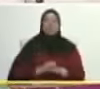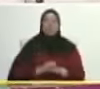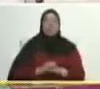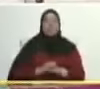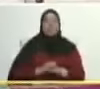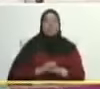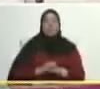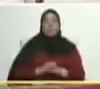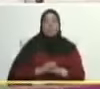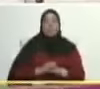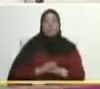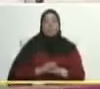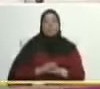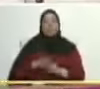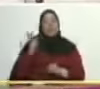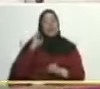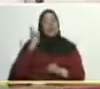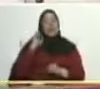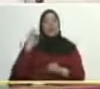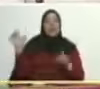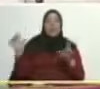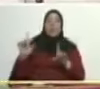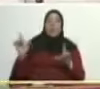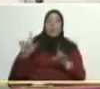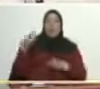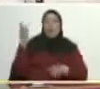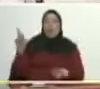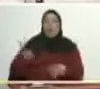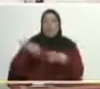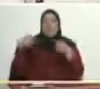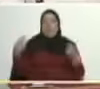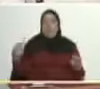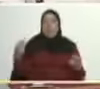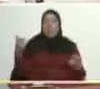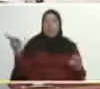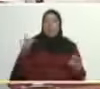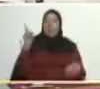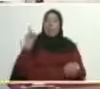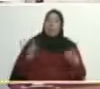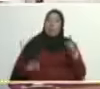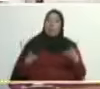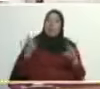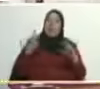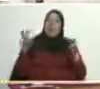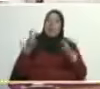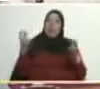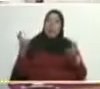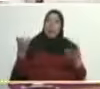han visto en la radio, en la televisión, en la prensa de sus países, algo sobre este tema.